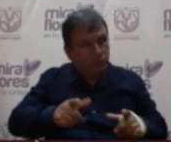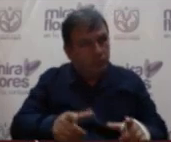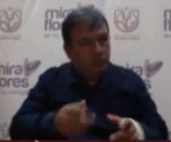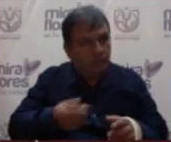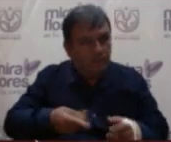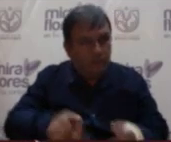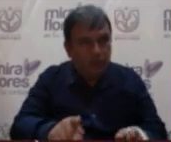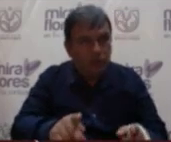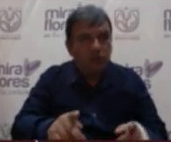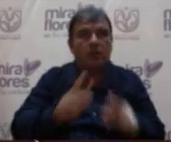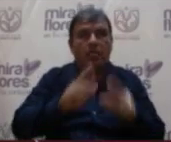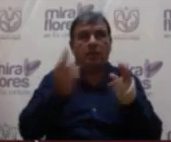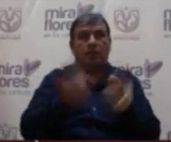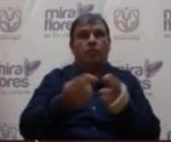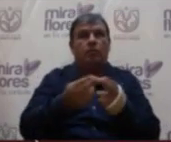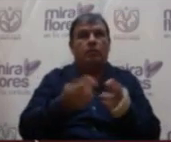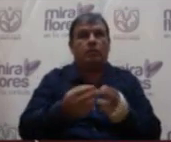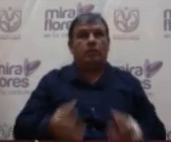para esta sesión.